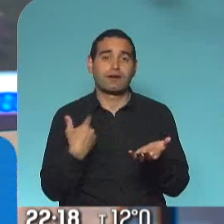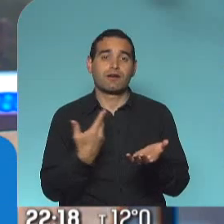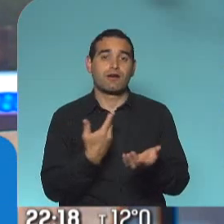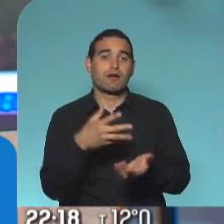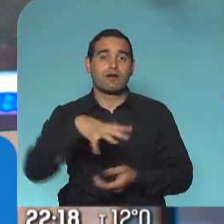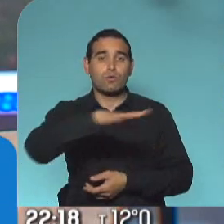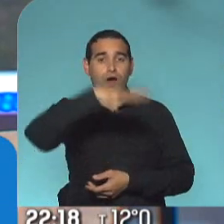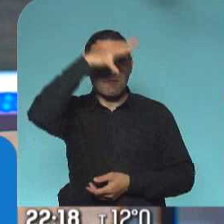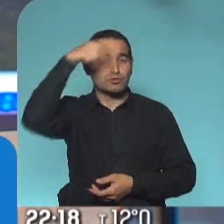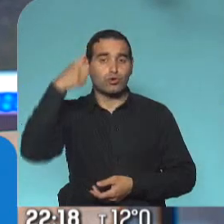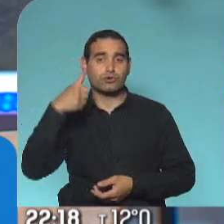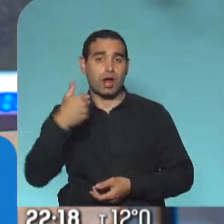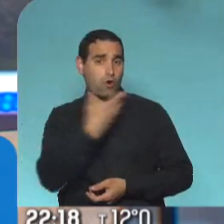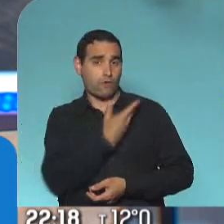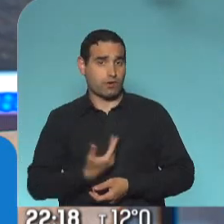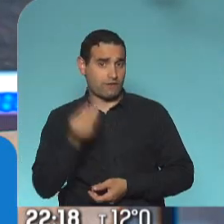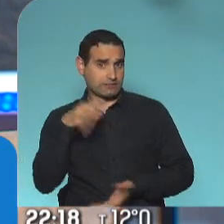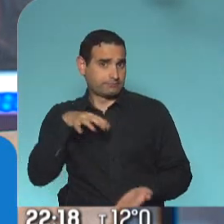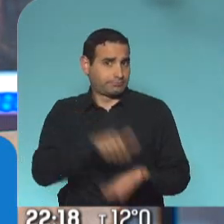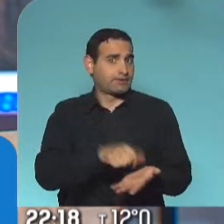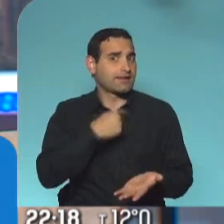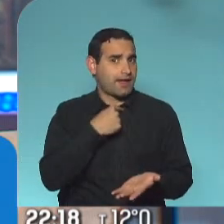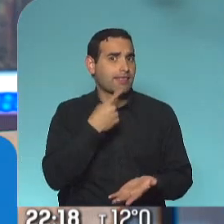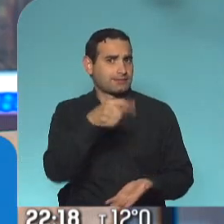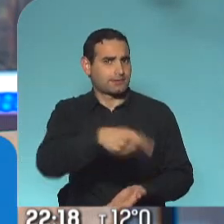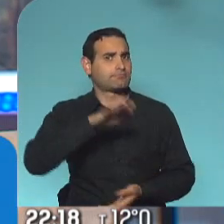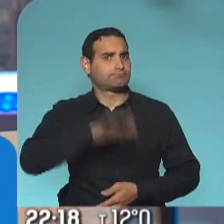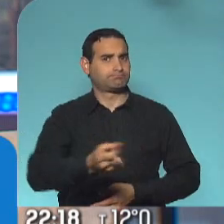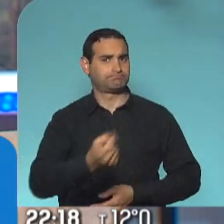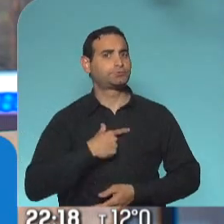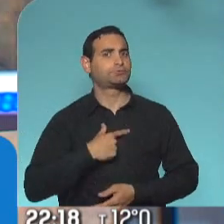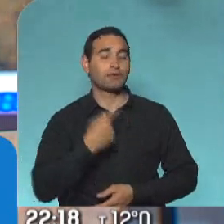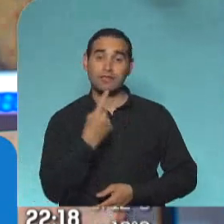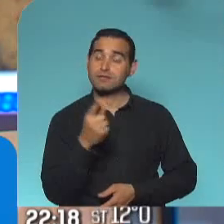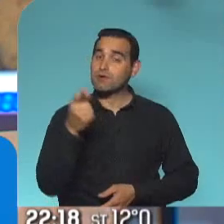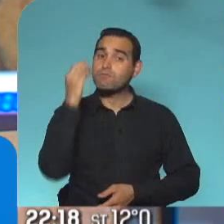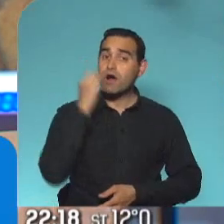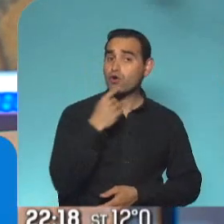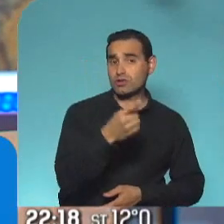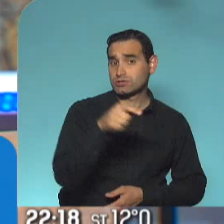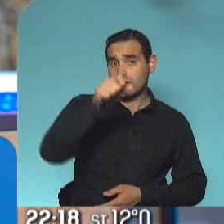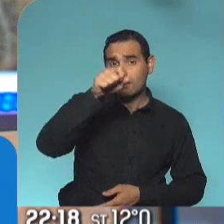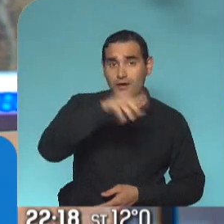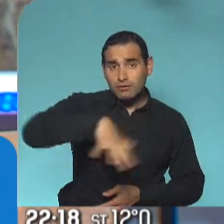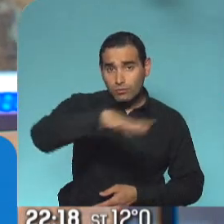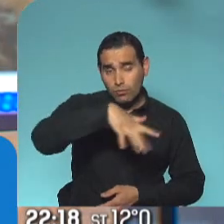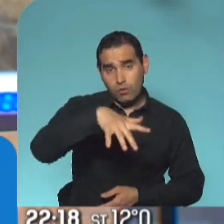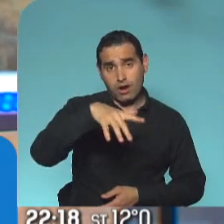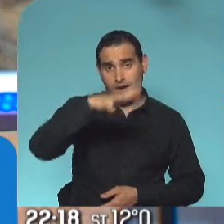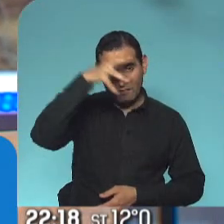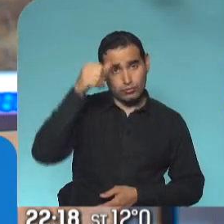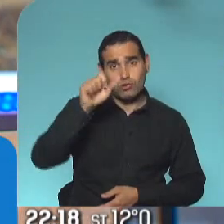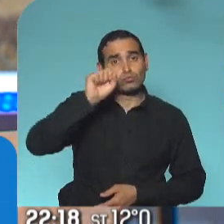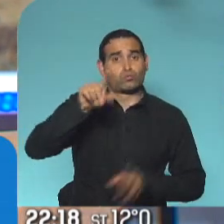que es la que quiere imponer Bolsonaro. Esto es mi territorio, pero en realidad lo que plantea Macron es que esto es patrimonio de la humanidad.